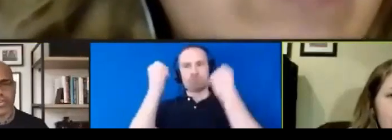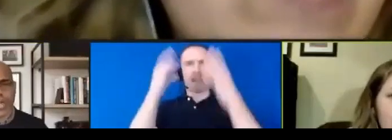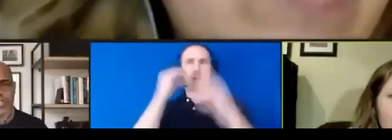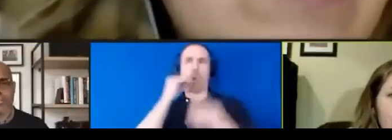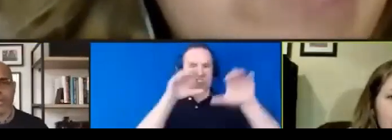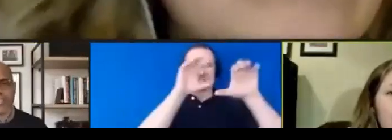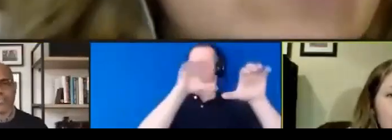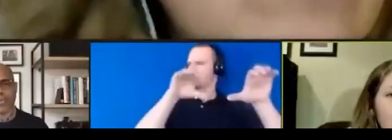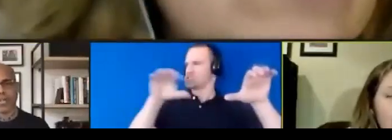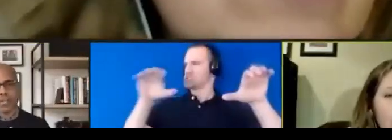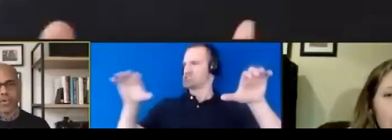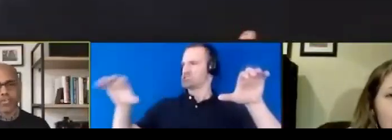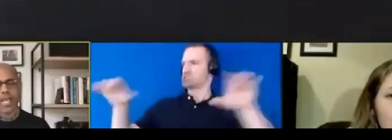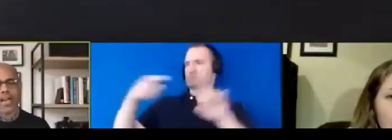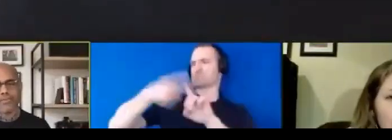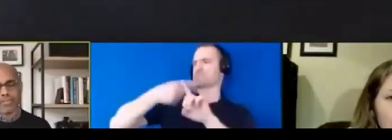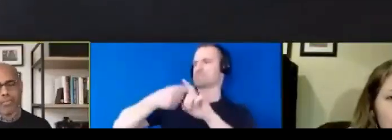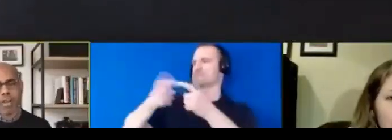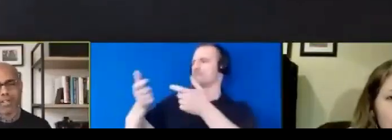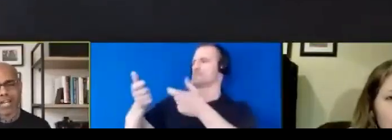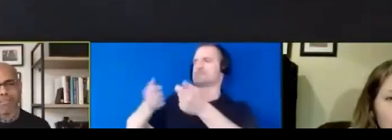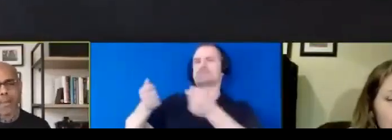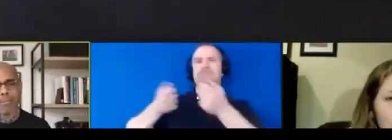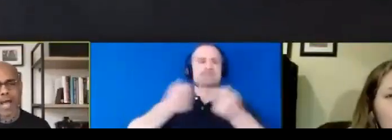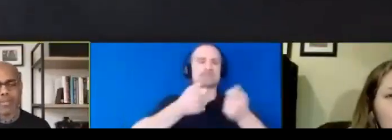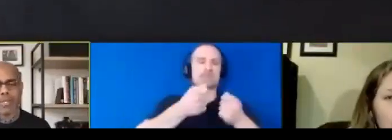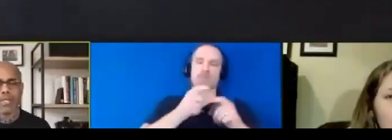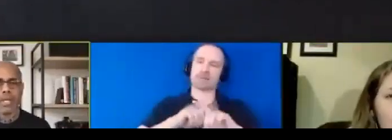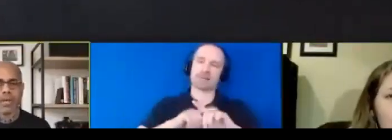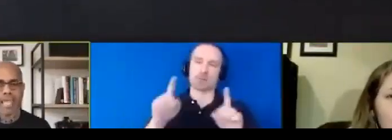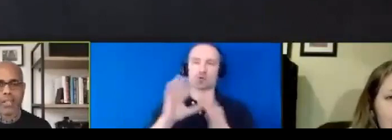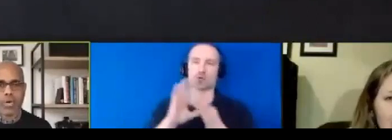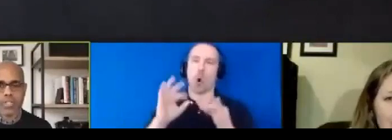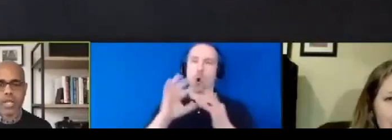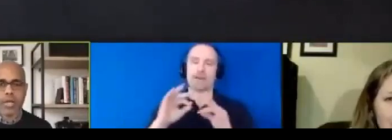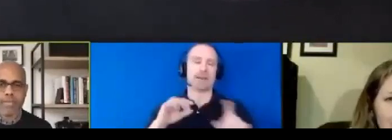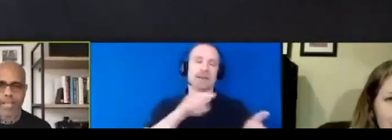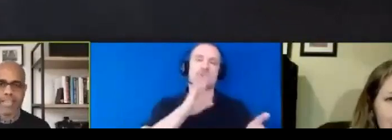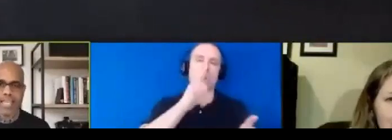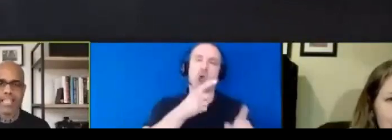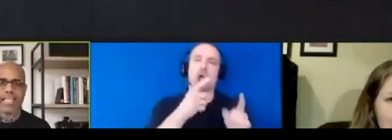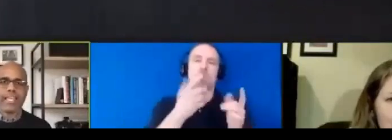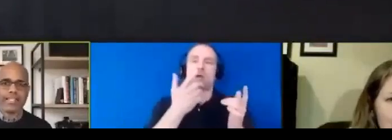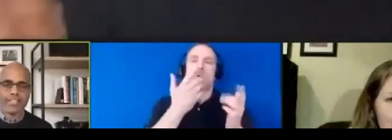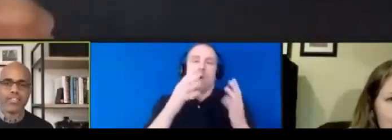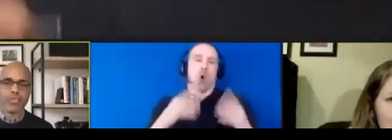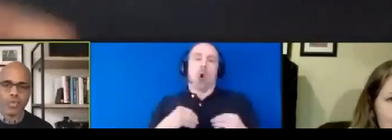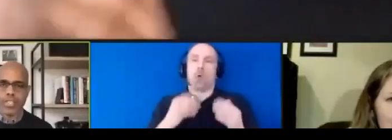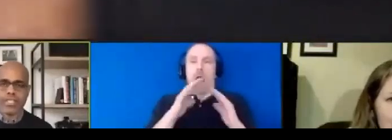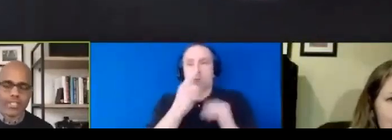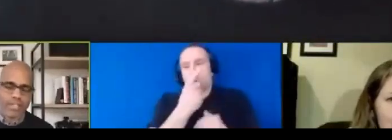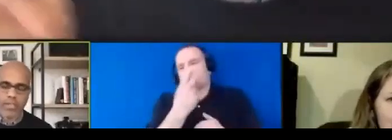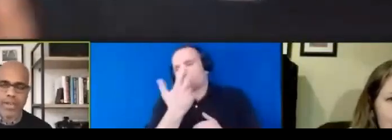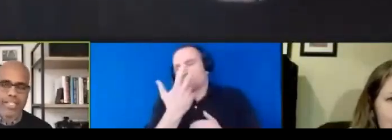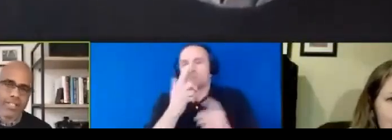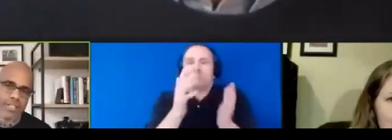y que tienen una persona que están rentando una vivienda este si eres